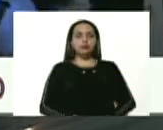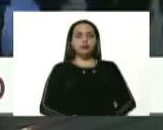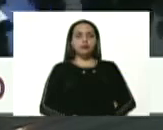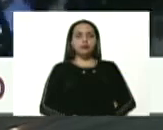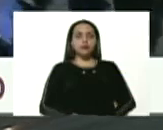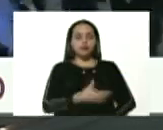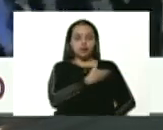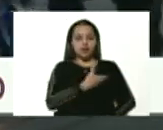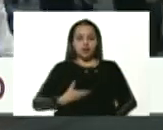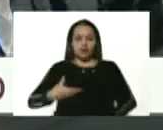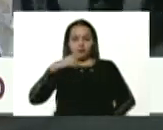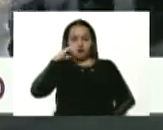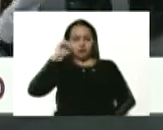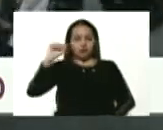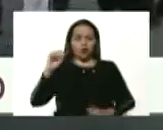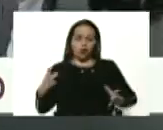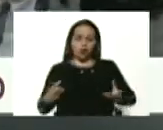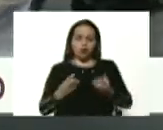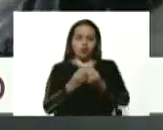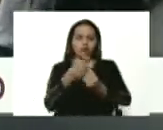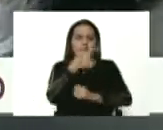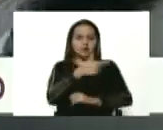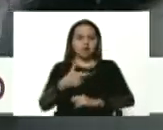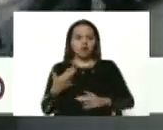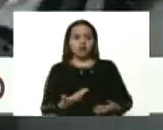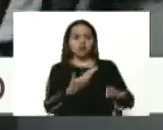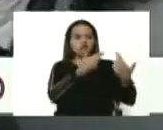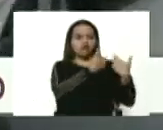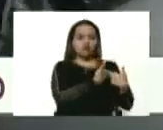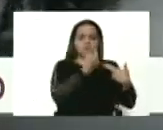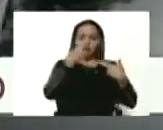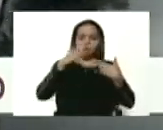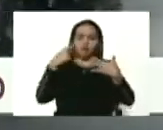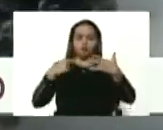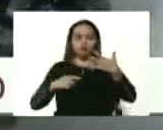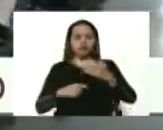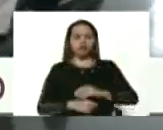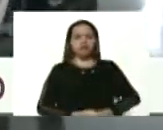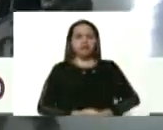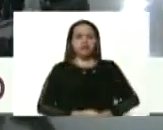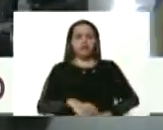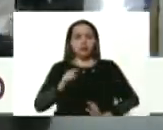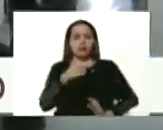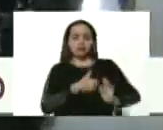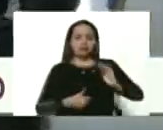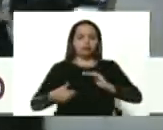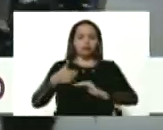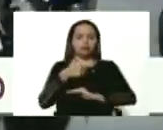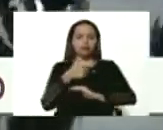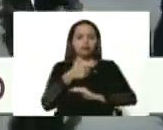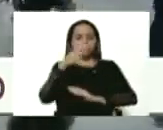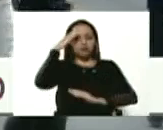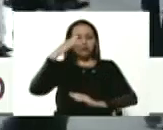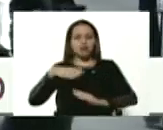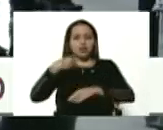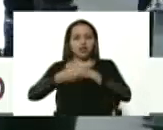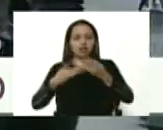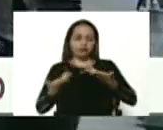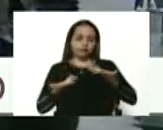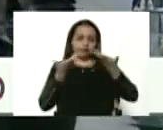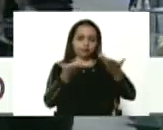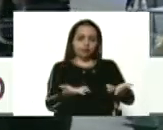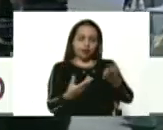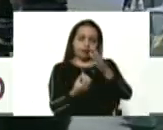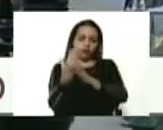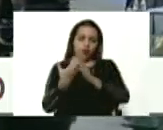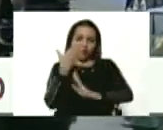Maduro Moros, en compañía de los representantes de los poderes públicos, el alto mando militar, proceden a realizar la ofrenda floral ante